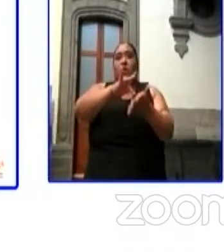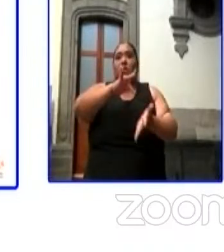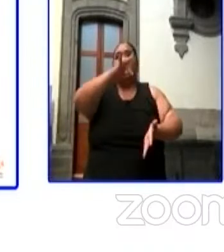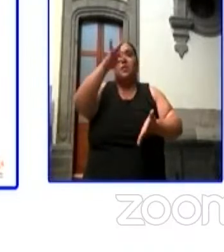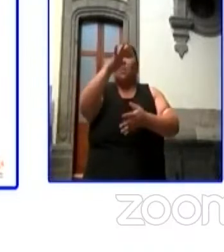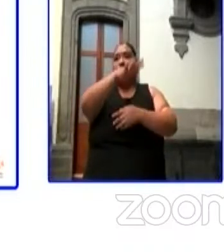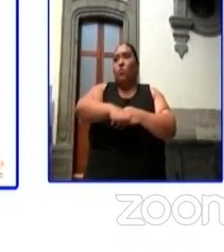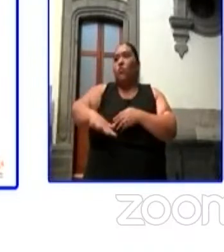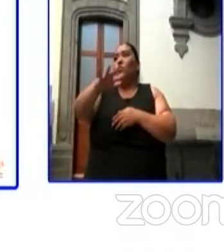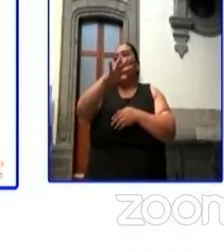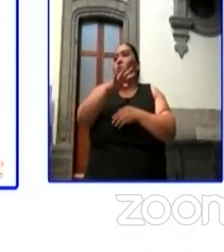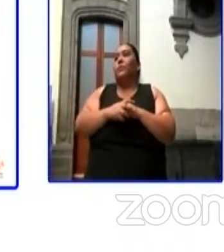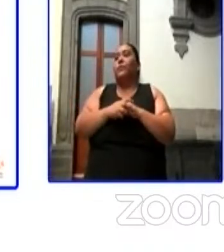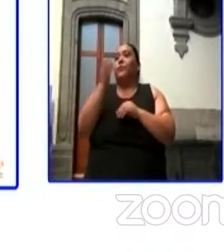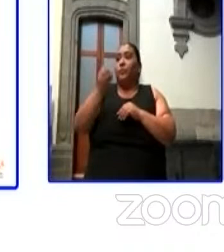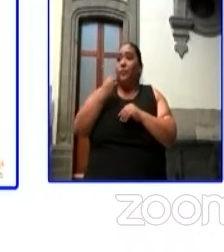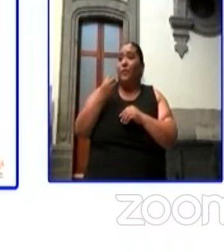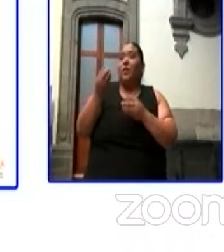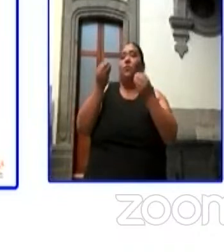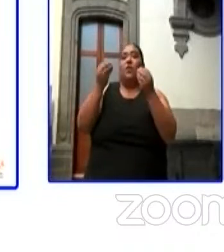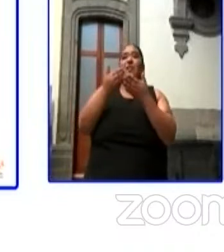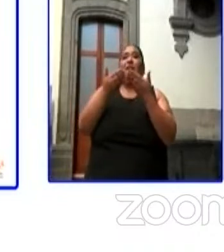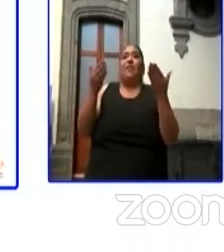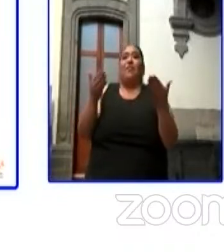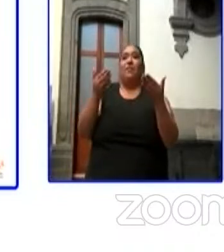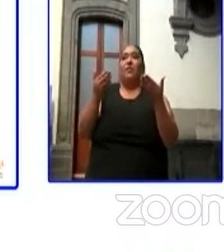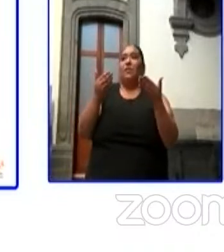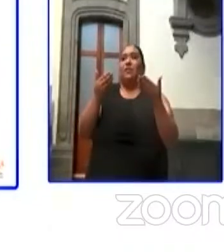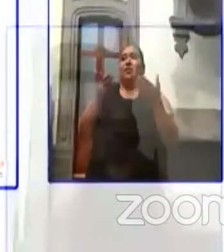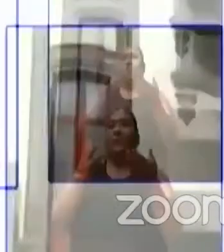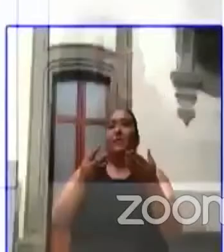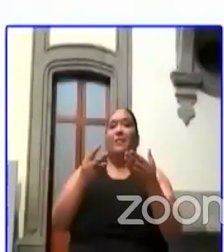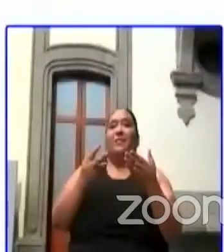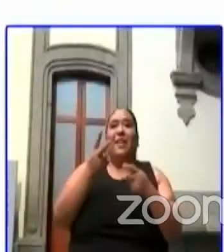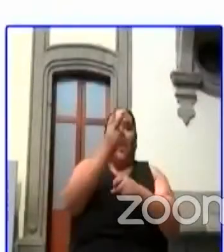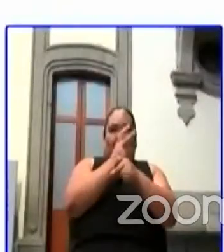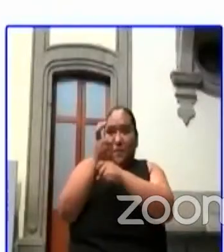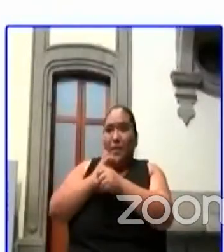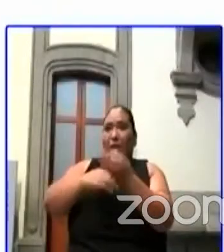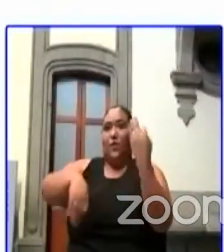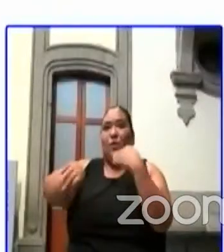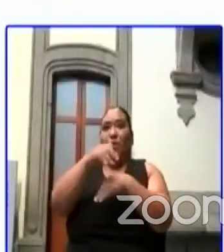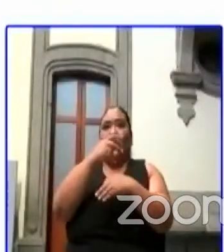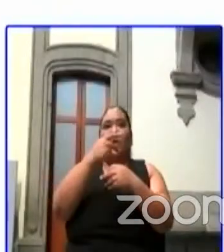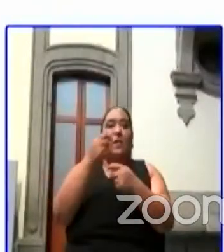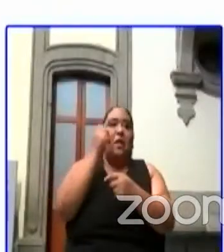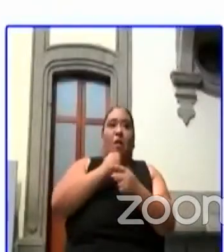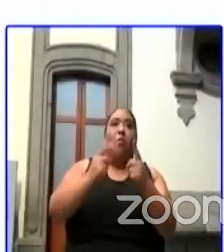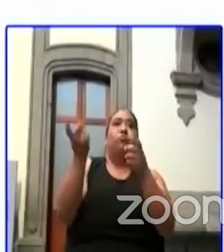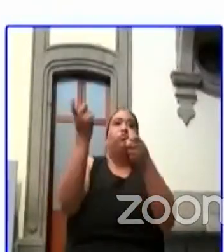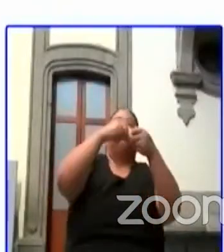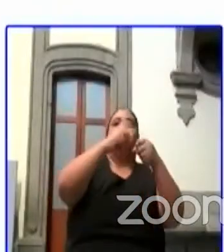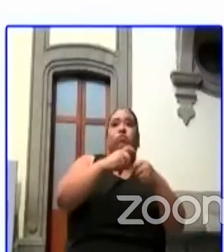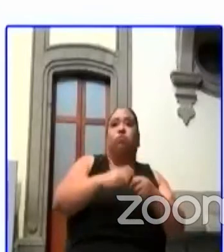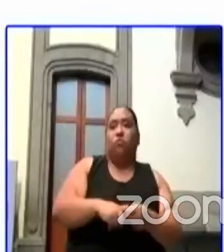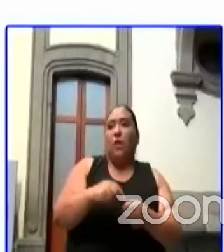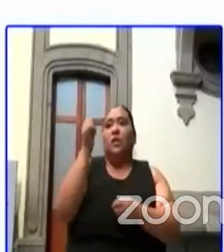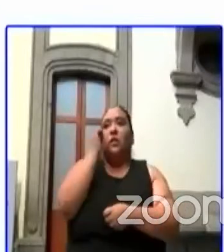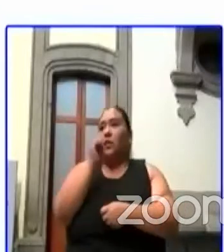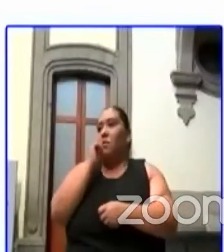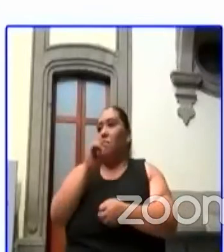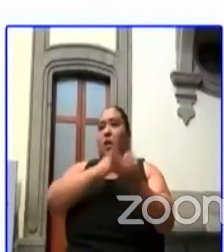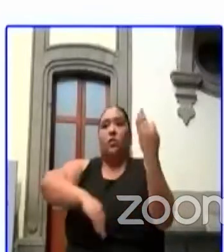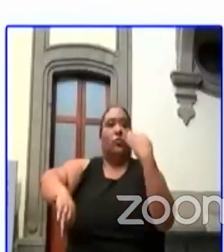espacio y pues les invitamos, como dice Javier Quijano, a sumarse con nosotros siempre en este